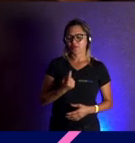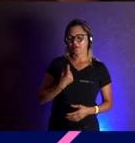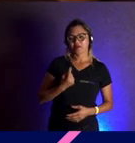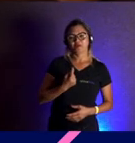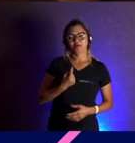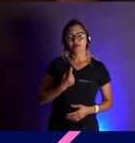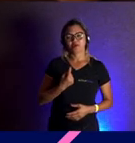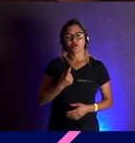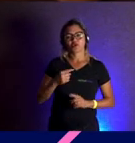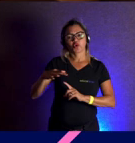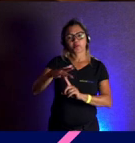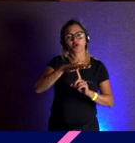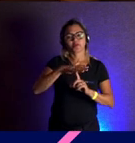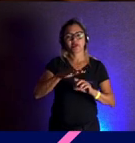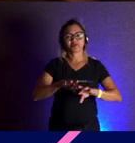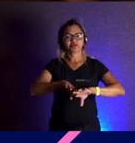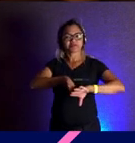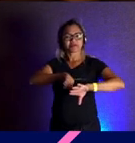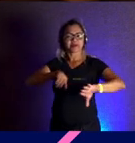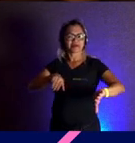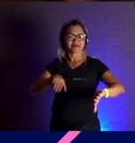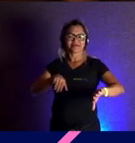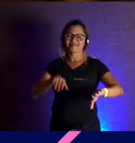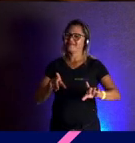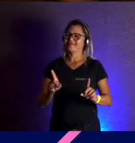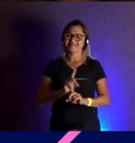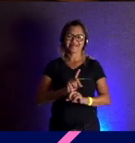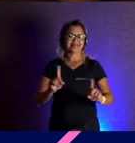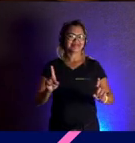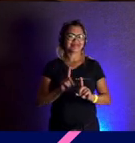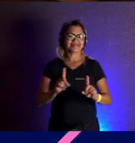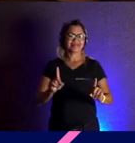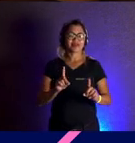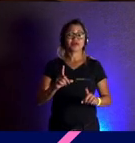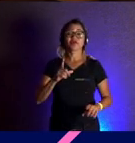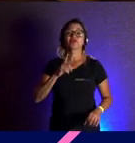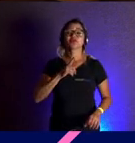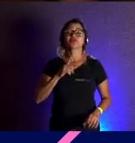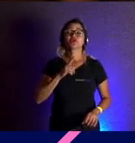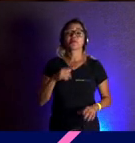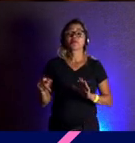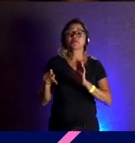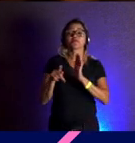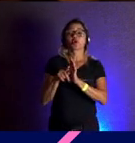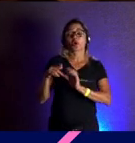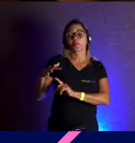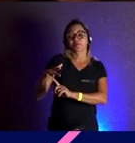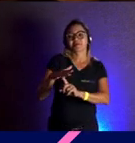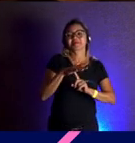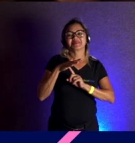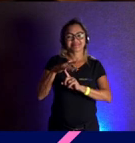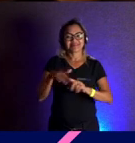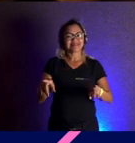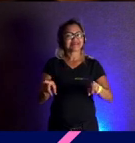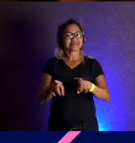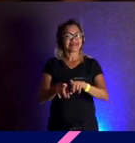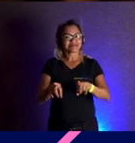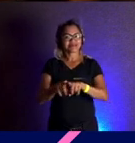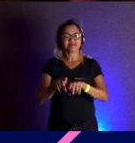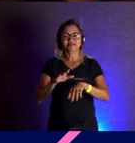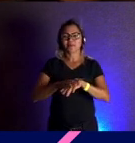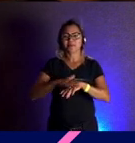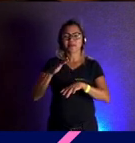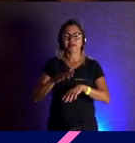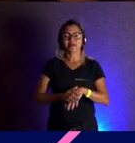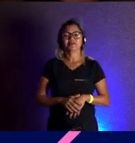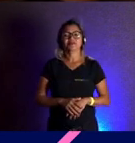ambiente es todo. Como raro. Nosotros somos parte de la naturaleza. Somos una especie más. Es como raro